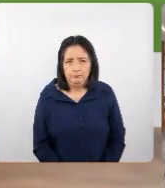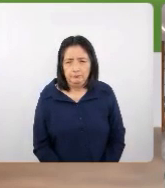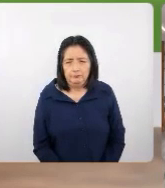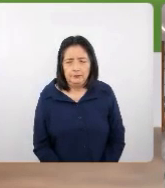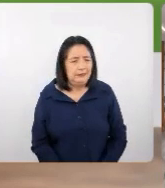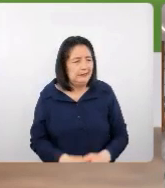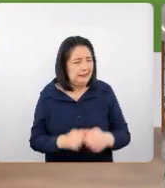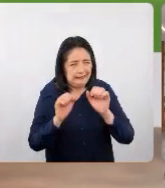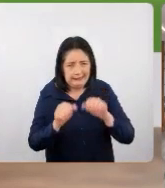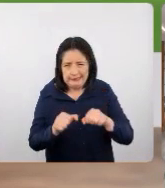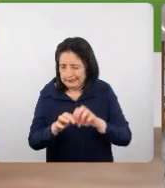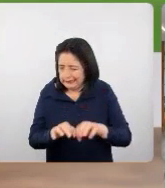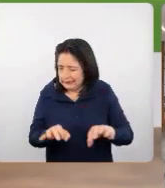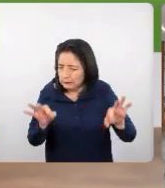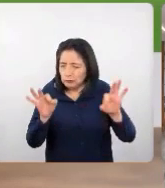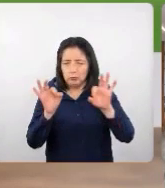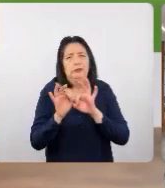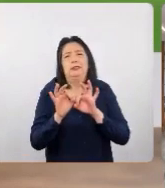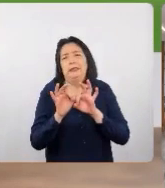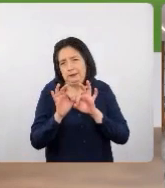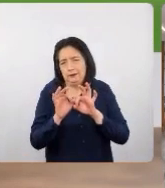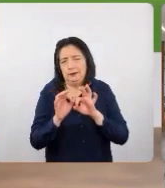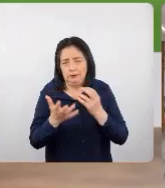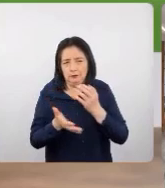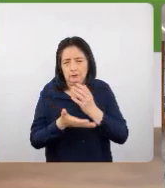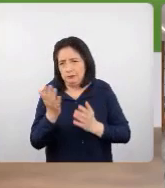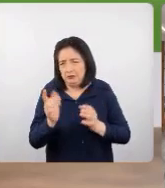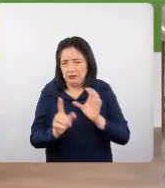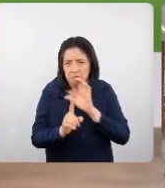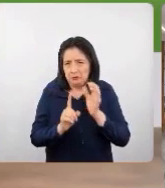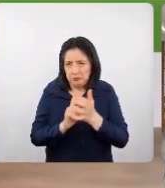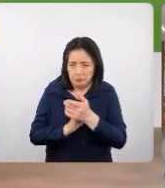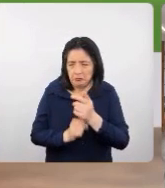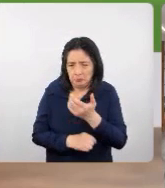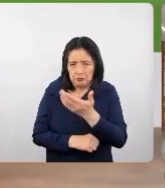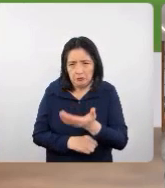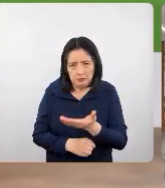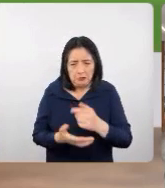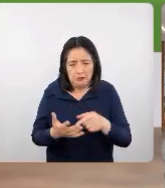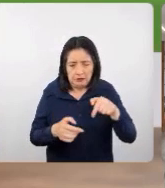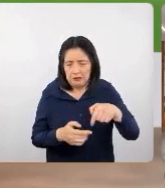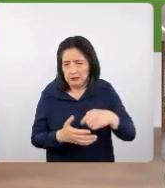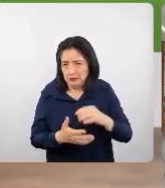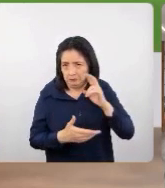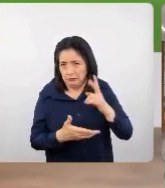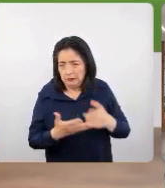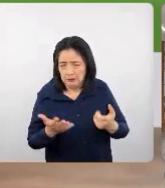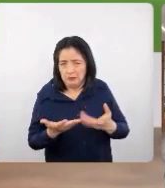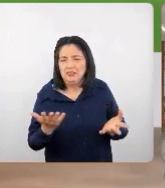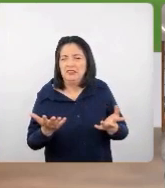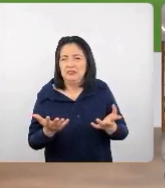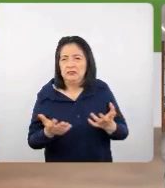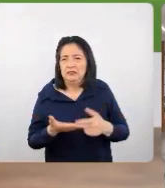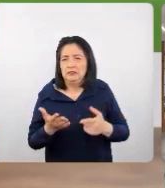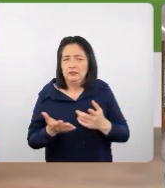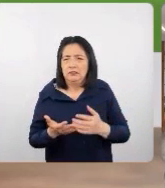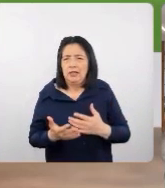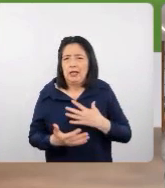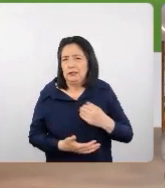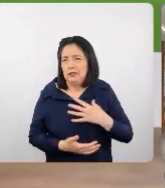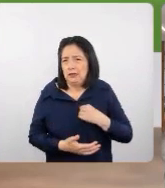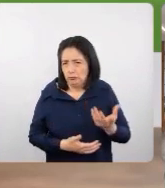Es importante también como parte cultural de lo que puede existir en nuestro país, es la precedencia con respecto a la edad.